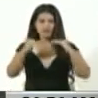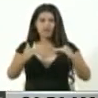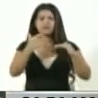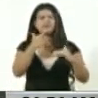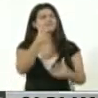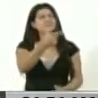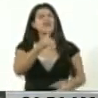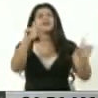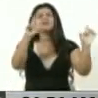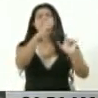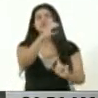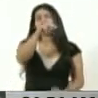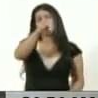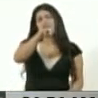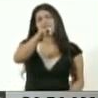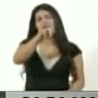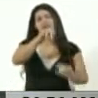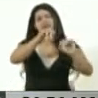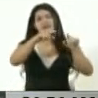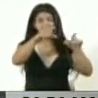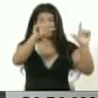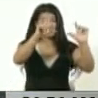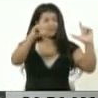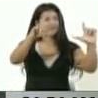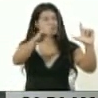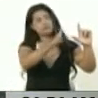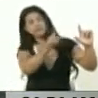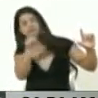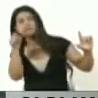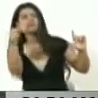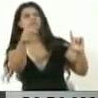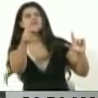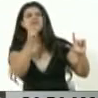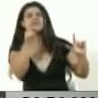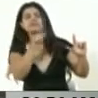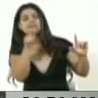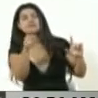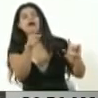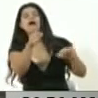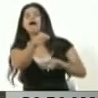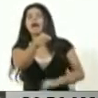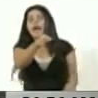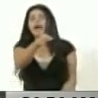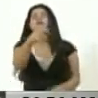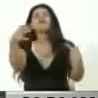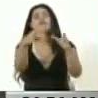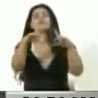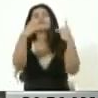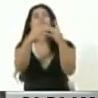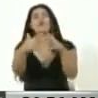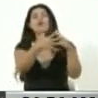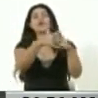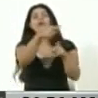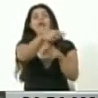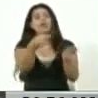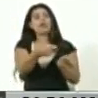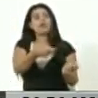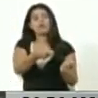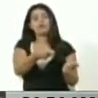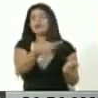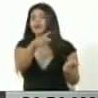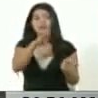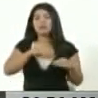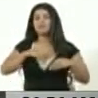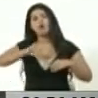titiritero llamado Departamento de Estado de USA, que no aceptará jamás la soberanía. Otro de los compañeros, hermano,